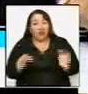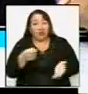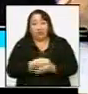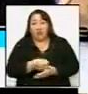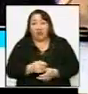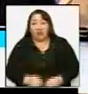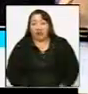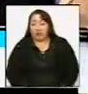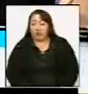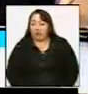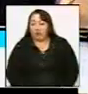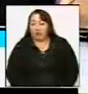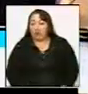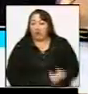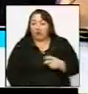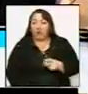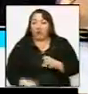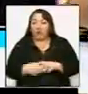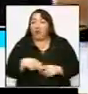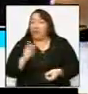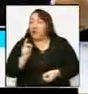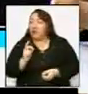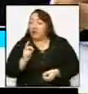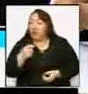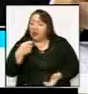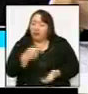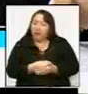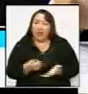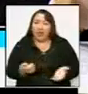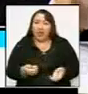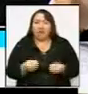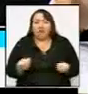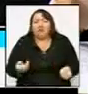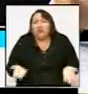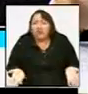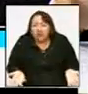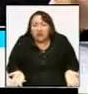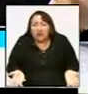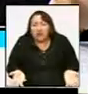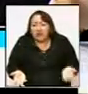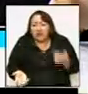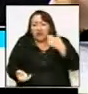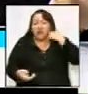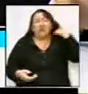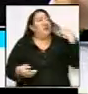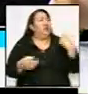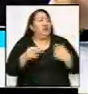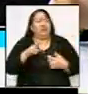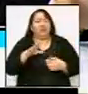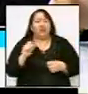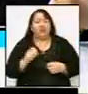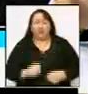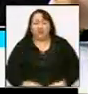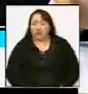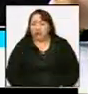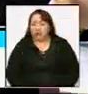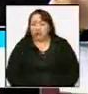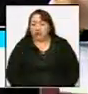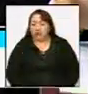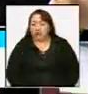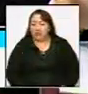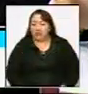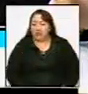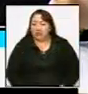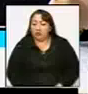ningún costo. Pero cuando tú te desafilias, pagas una cantidad, me parece que es 35 soles, un RP,